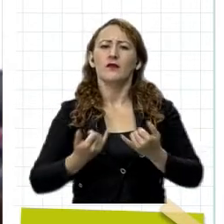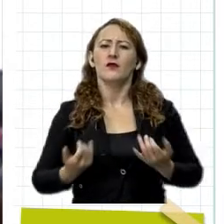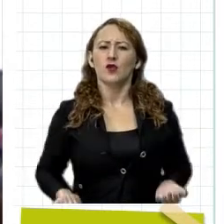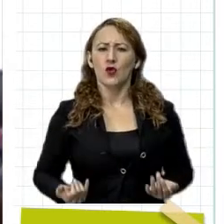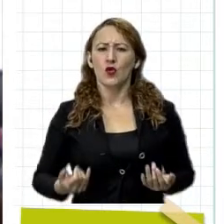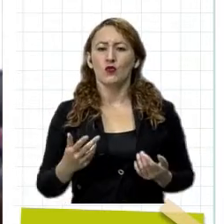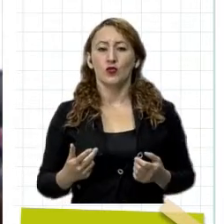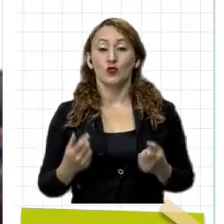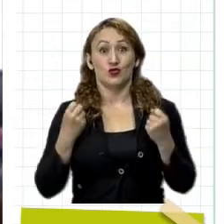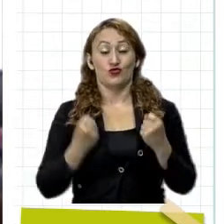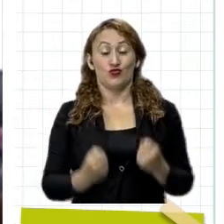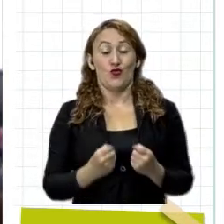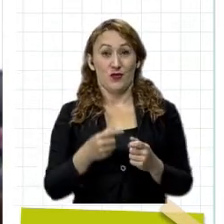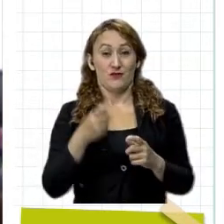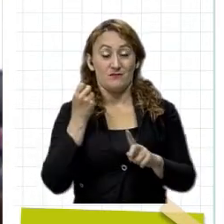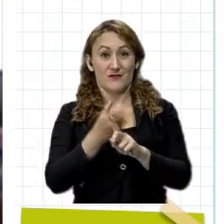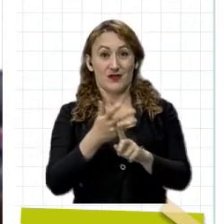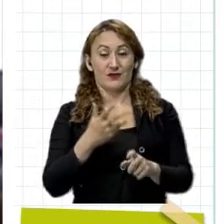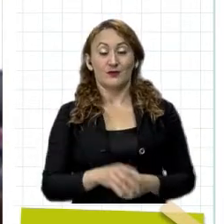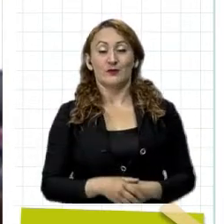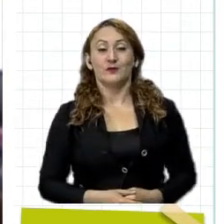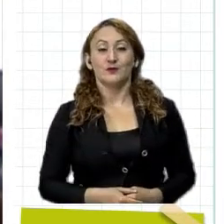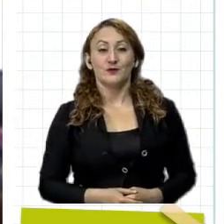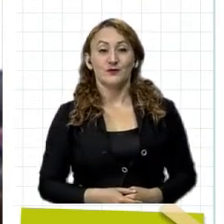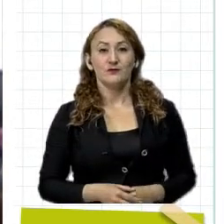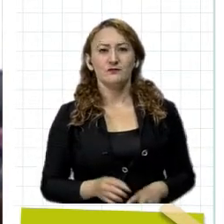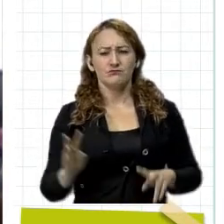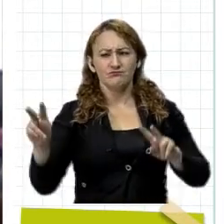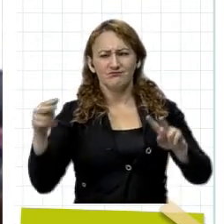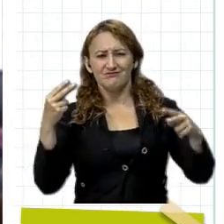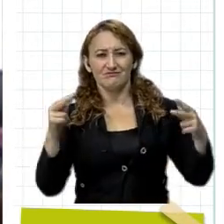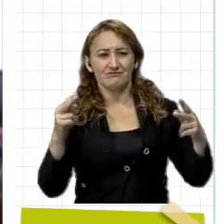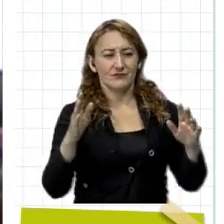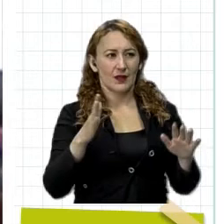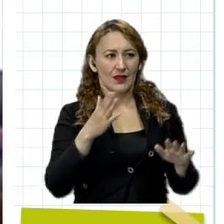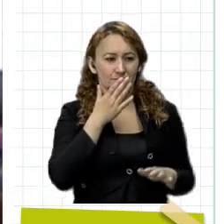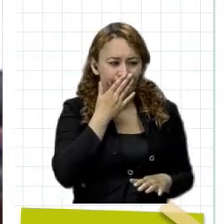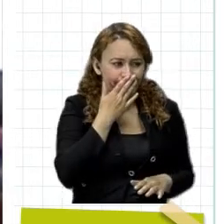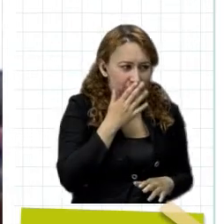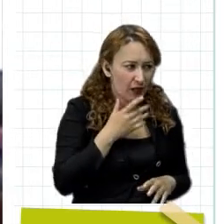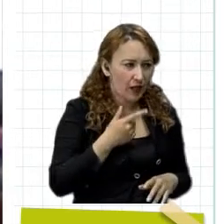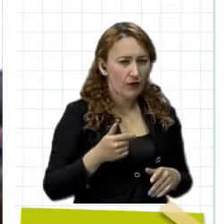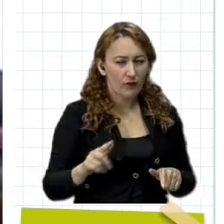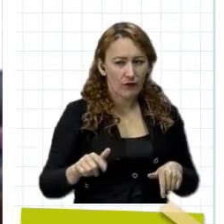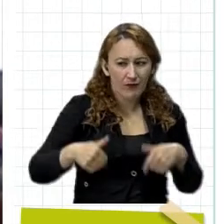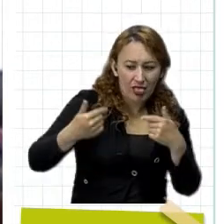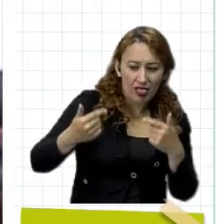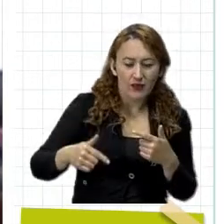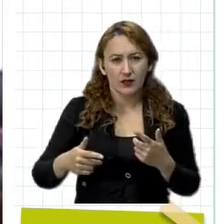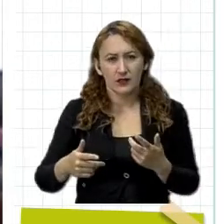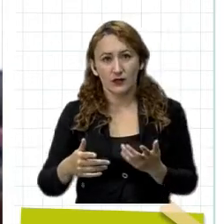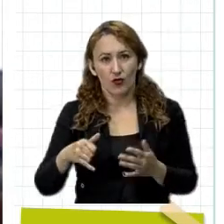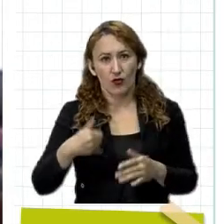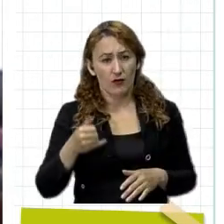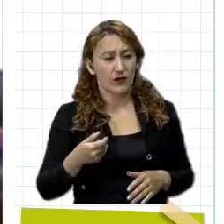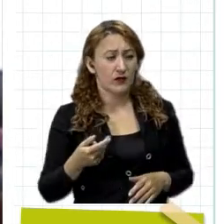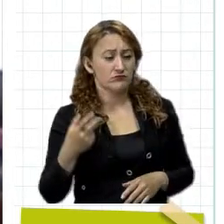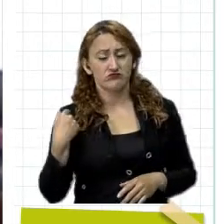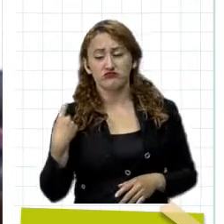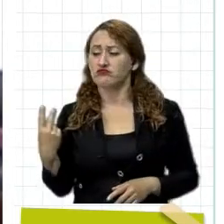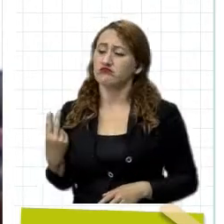constituían duras lecciones. A partir de las miradas burlonas y sorprendidas de las jóvenes a nuestro paso,